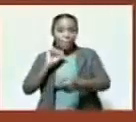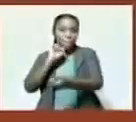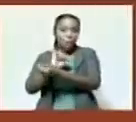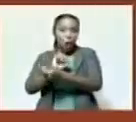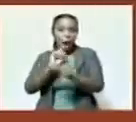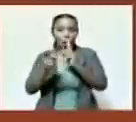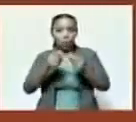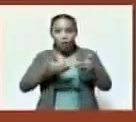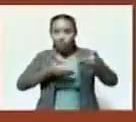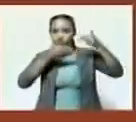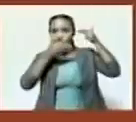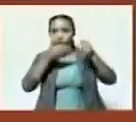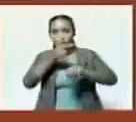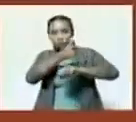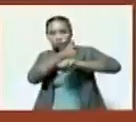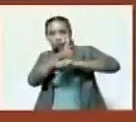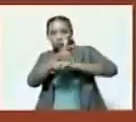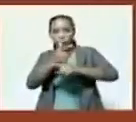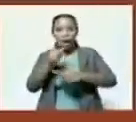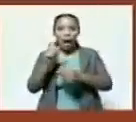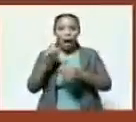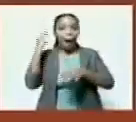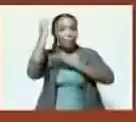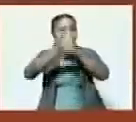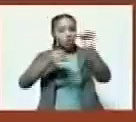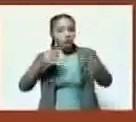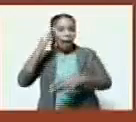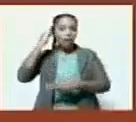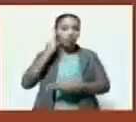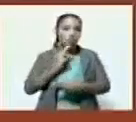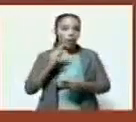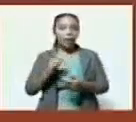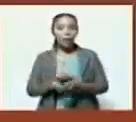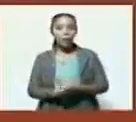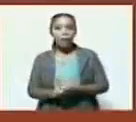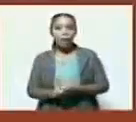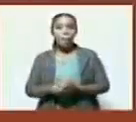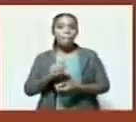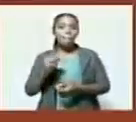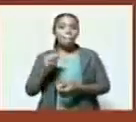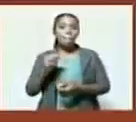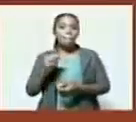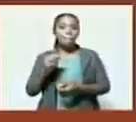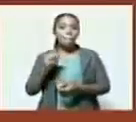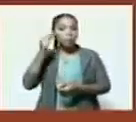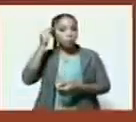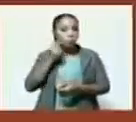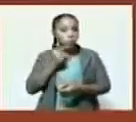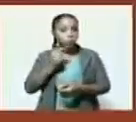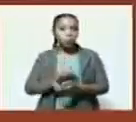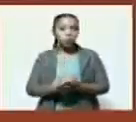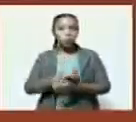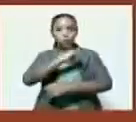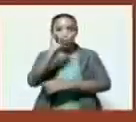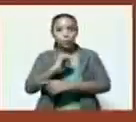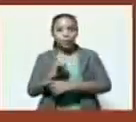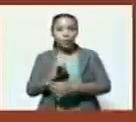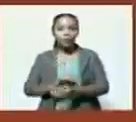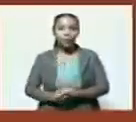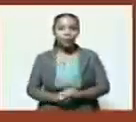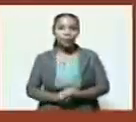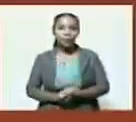terroristas armados. Amazonas, Sucre, Bolívar, Zulia,